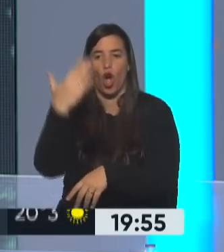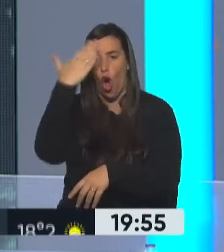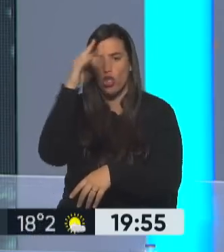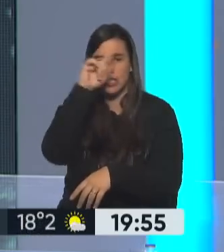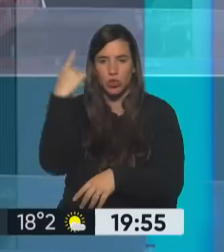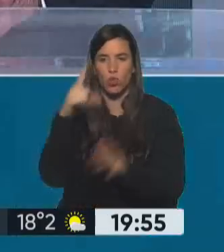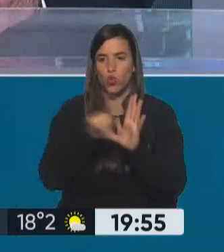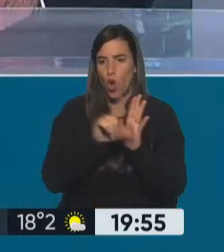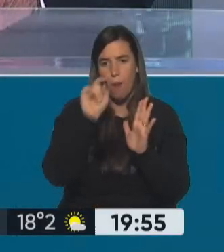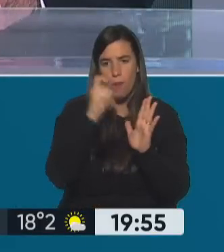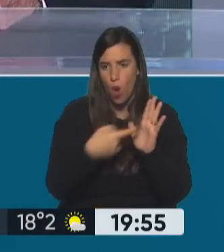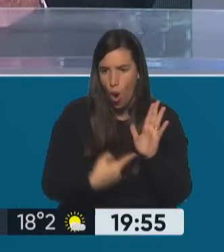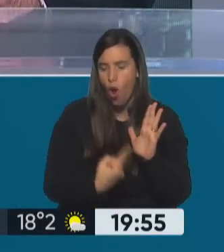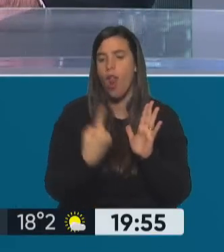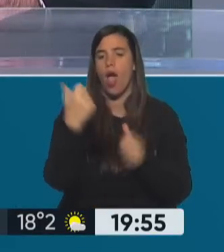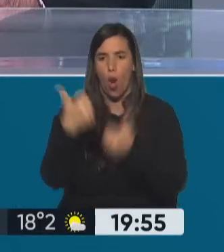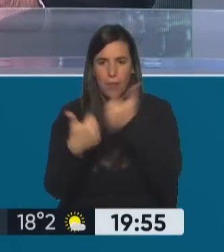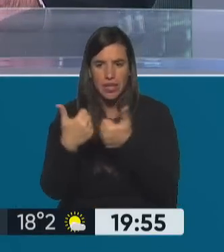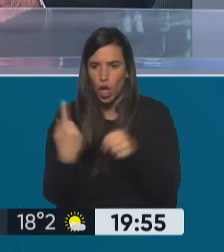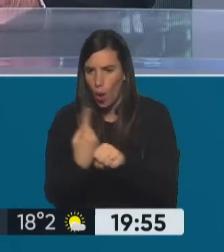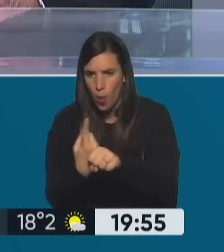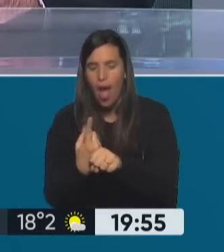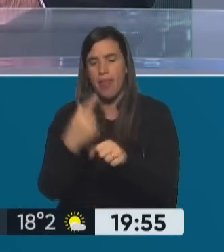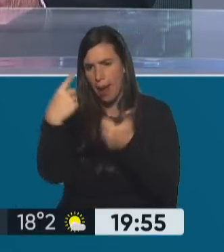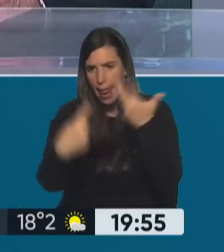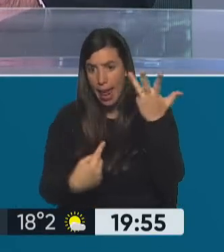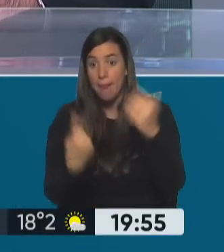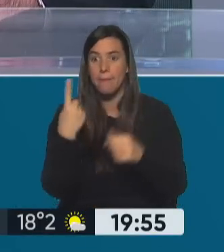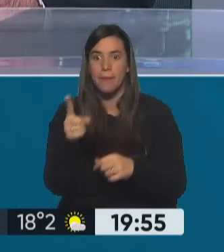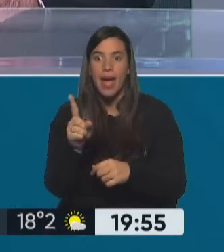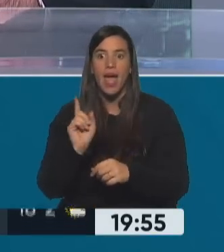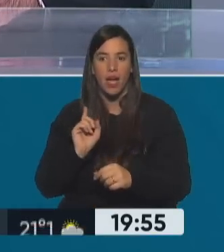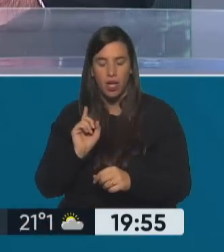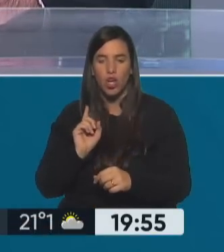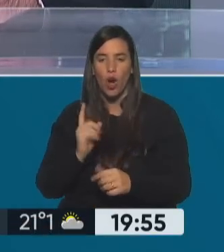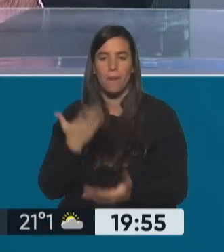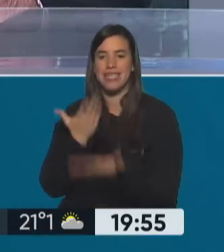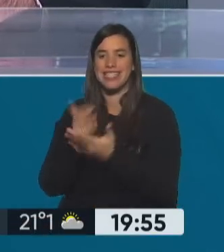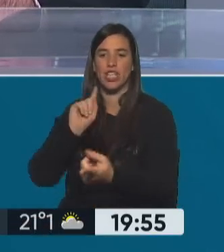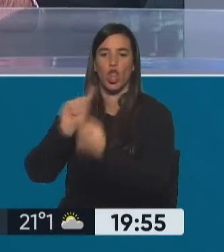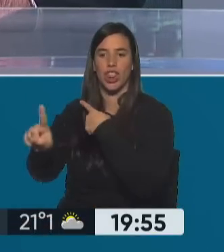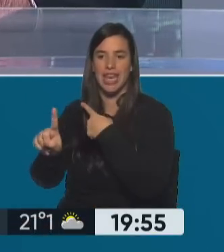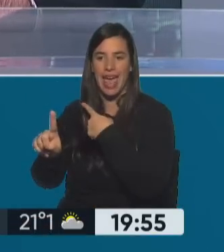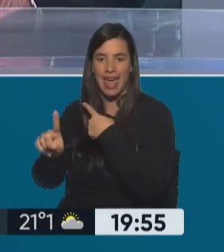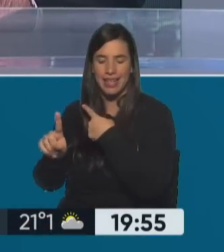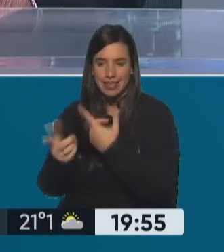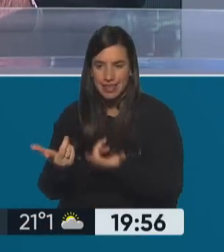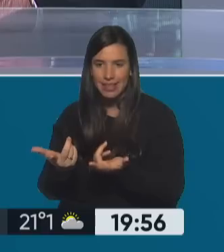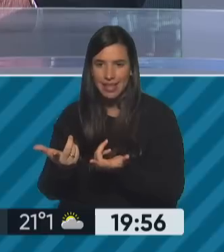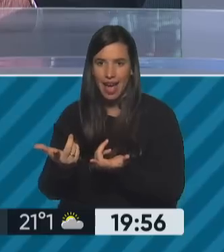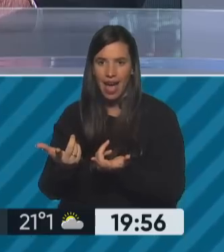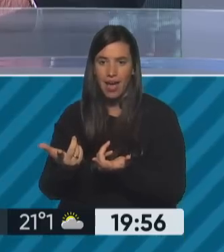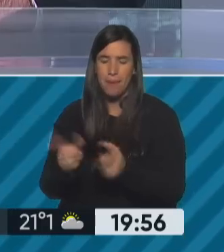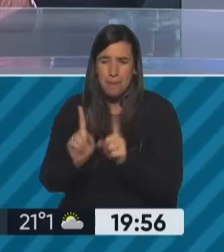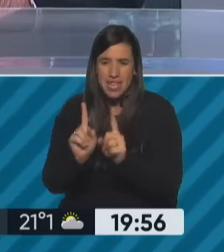que no pueden competir, etc. Pero lo que no puede admitirse es una presentación directa, como lo es en los dos casos